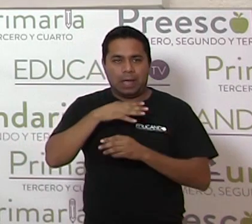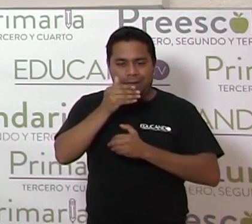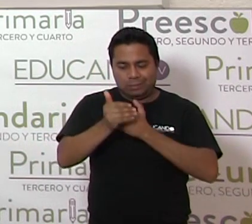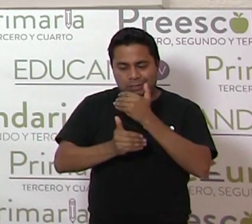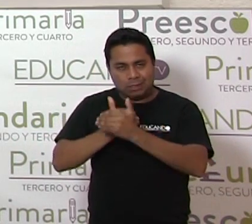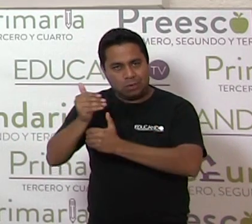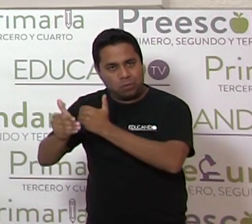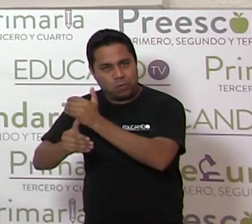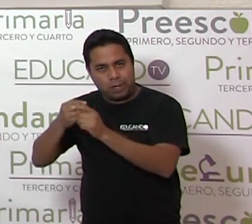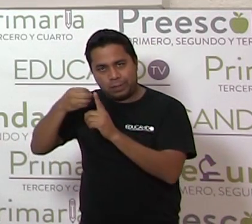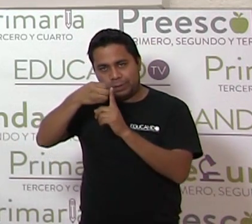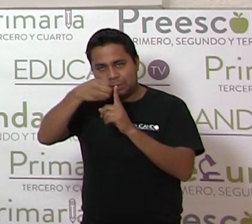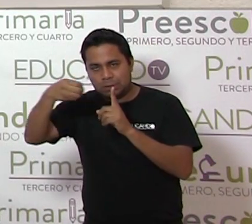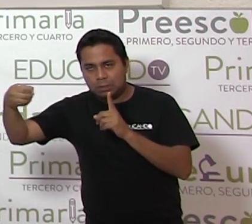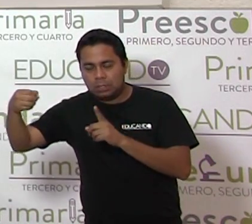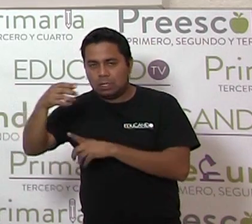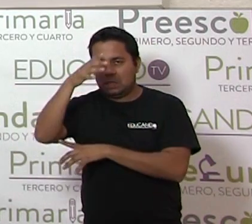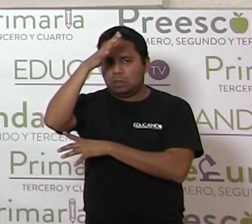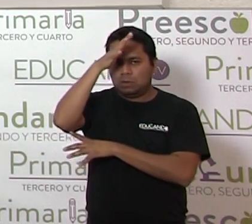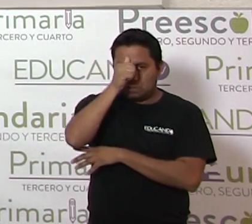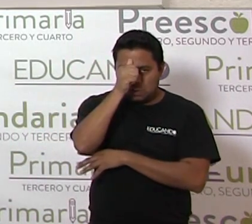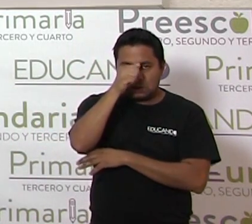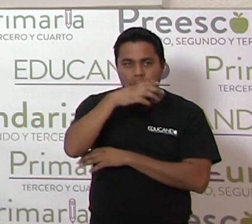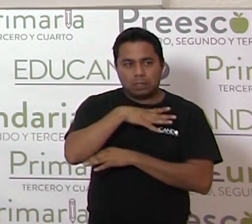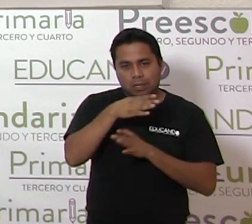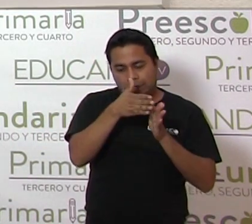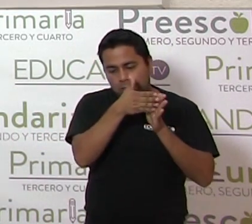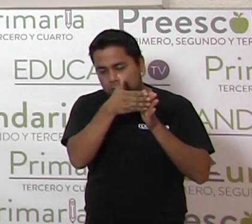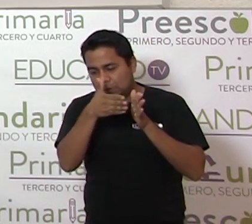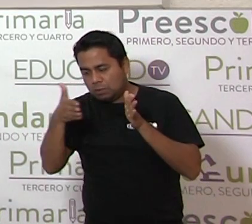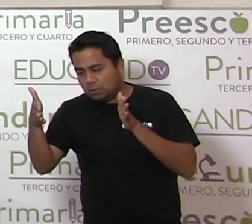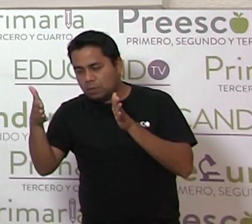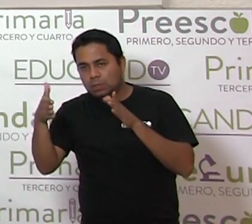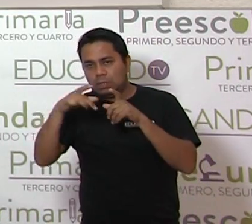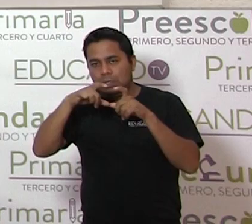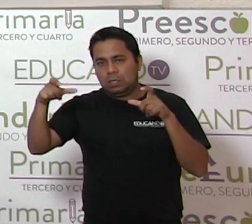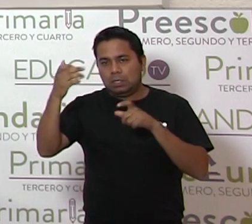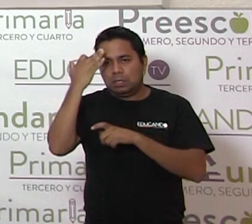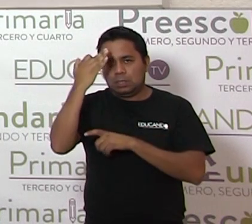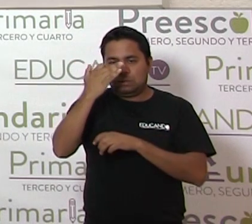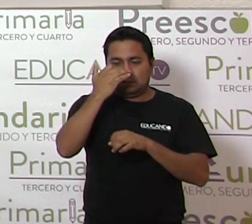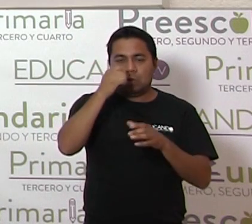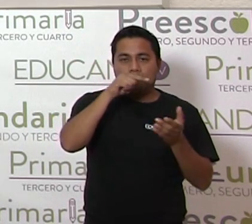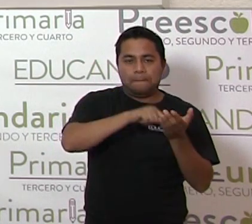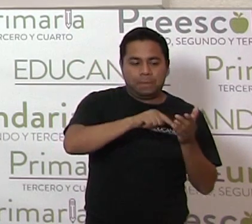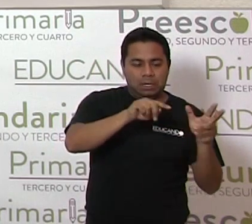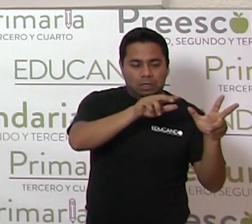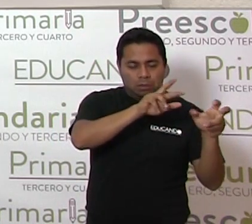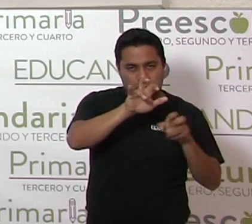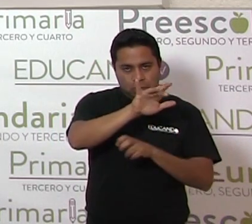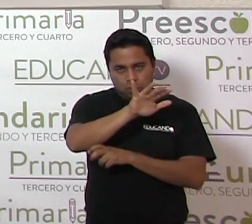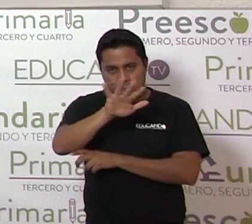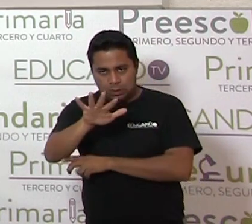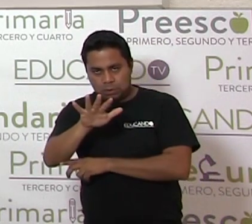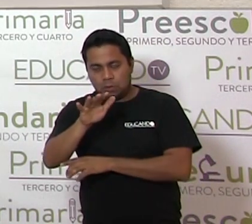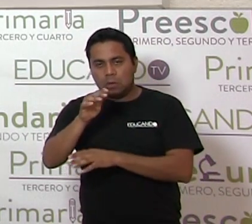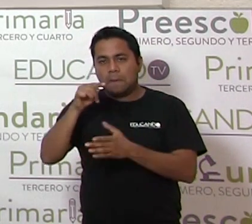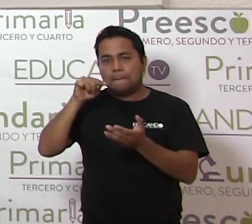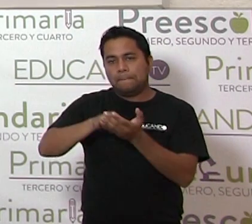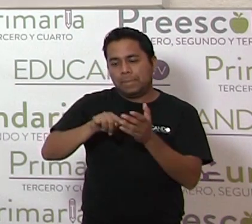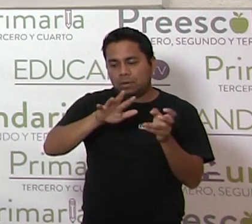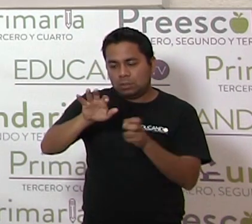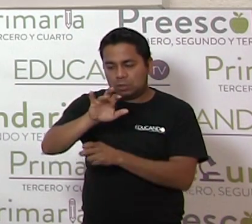una secuencia. Recuerda, hay una secuencia en tu línea del tiempo: 1855,